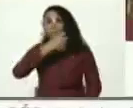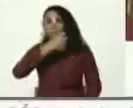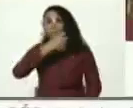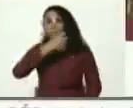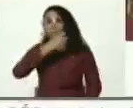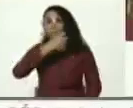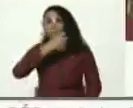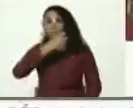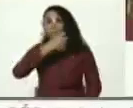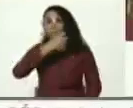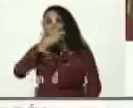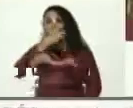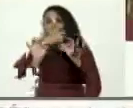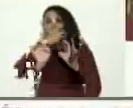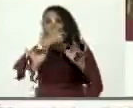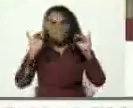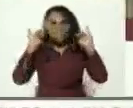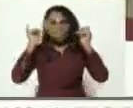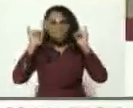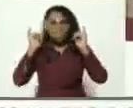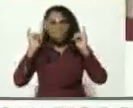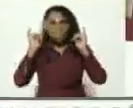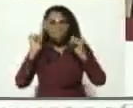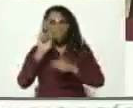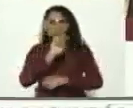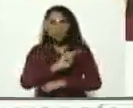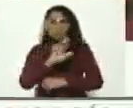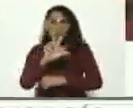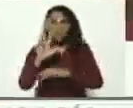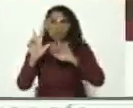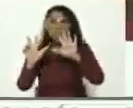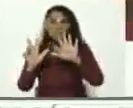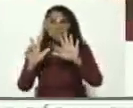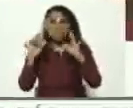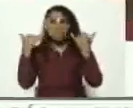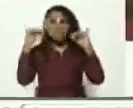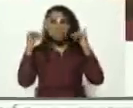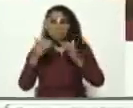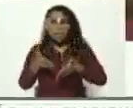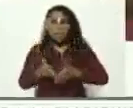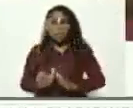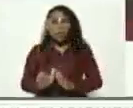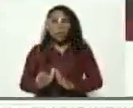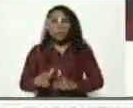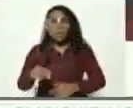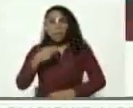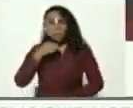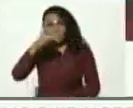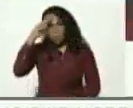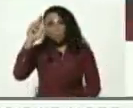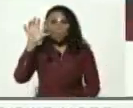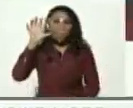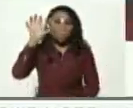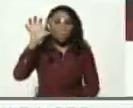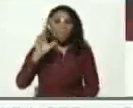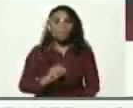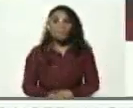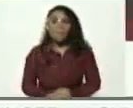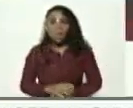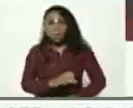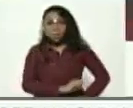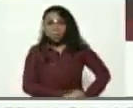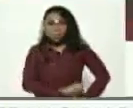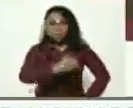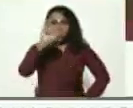esta activa del 238 aniversario del natalicio del padre de la patria,